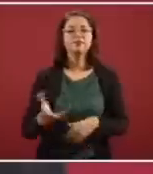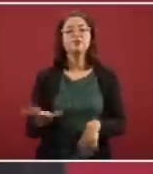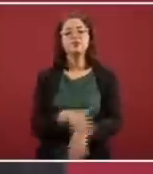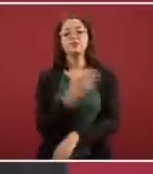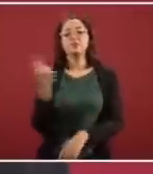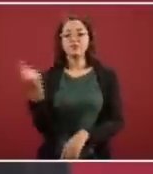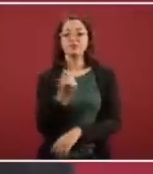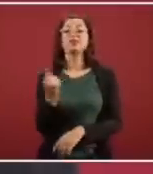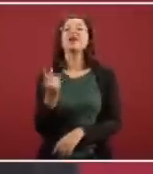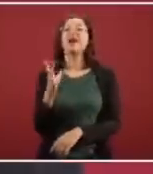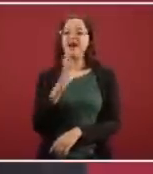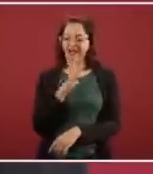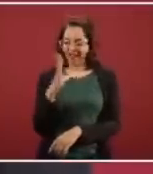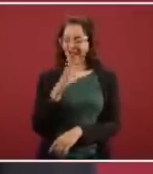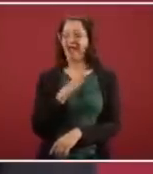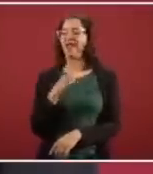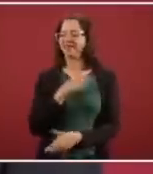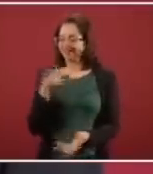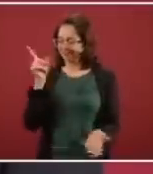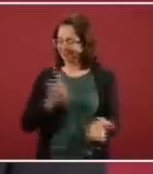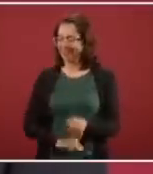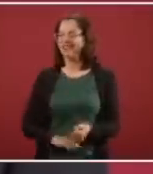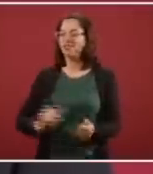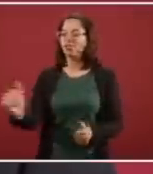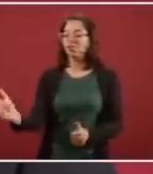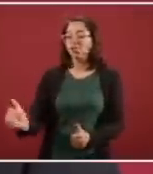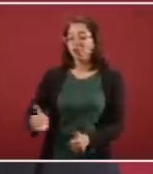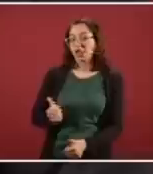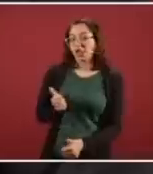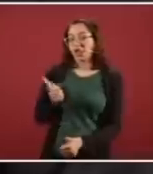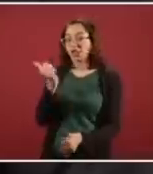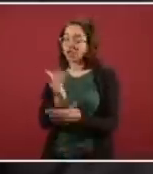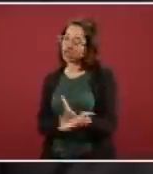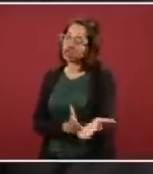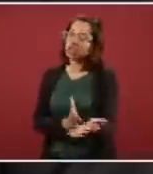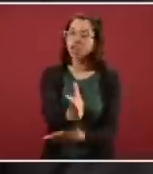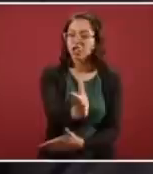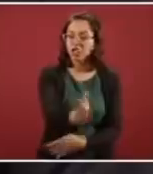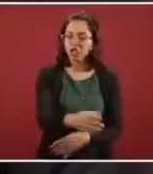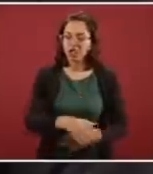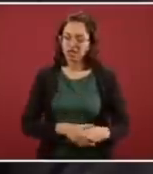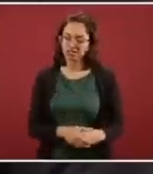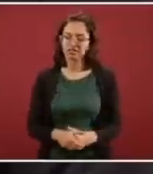porque no deja de haber en este asunto oportunismo